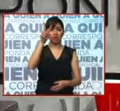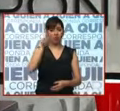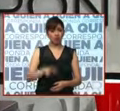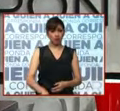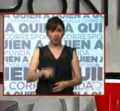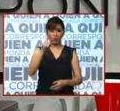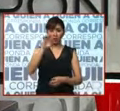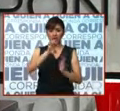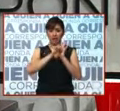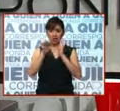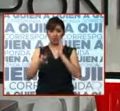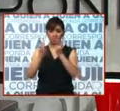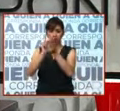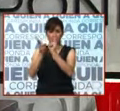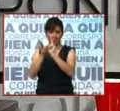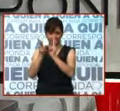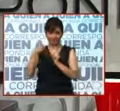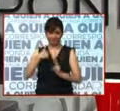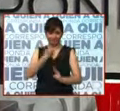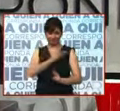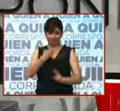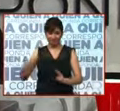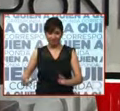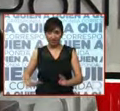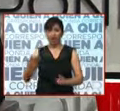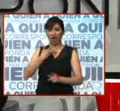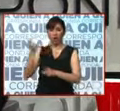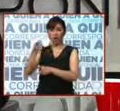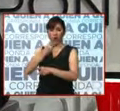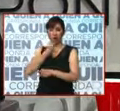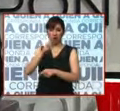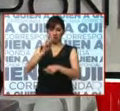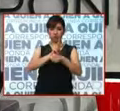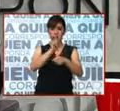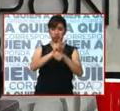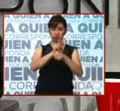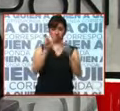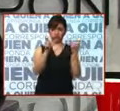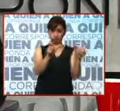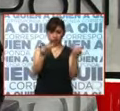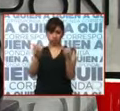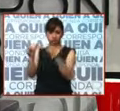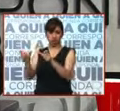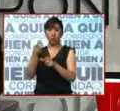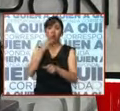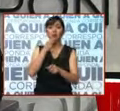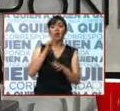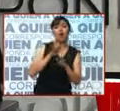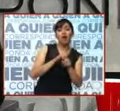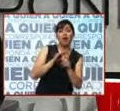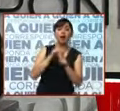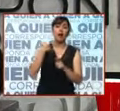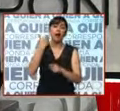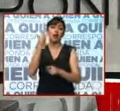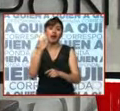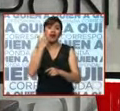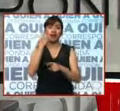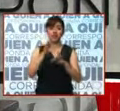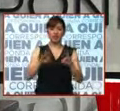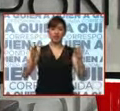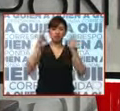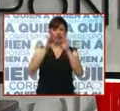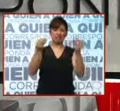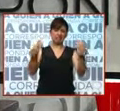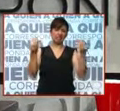hacerse vecino de ellos dos, porque entre los guaruras, la gente, los lambiscones, los que vienen a buscar cosas importantes, ya todo